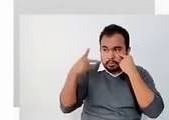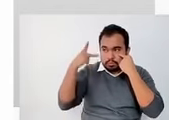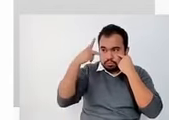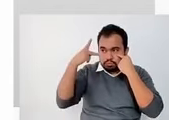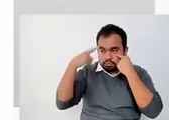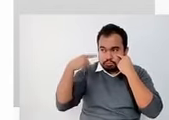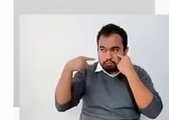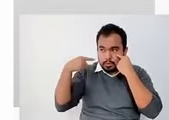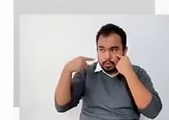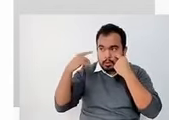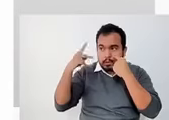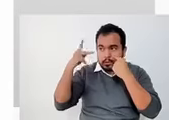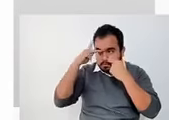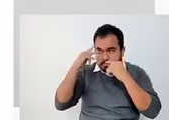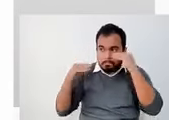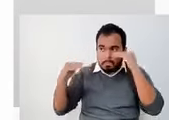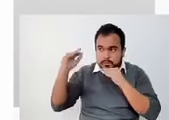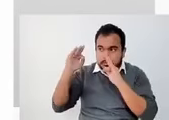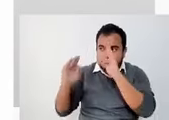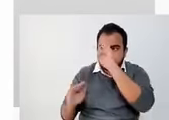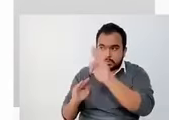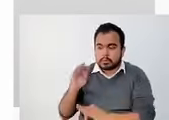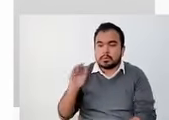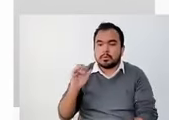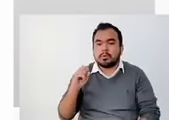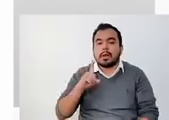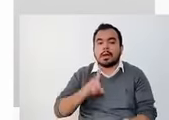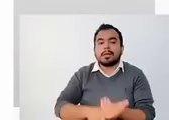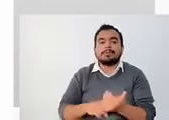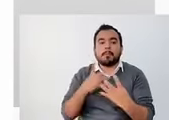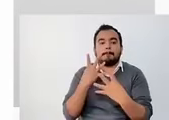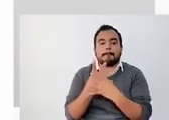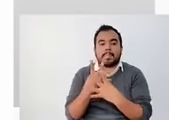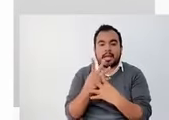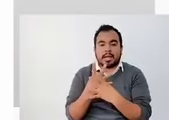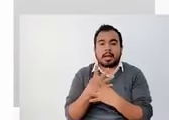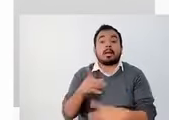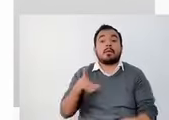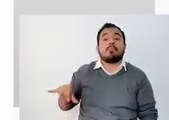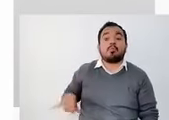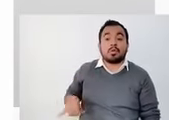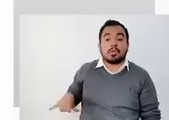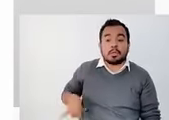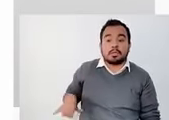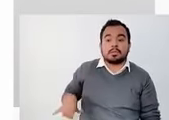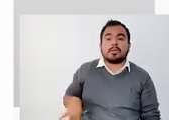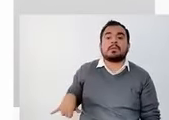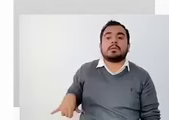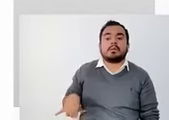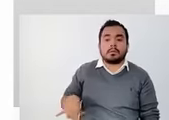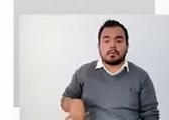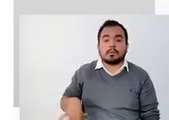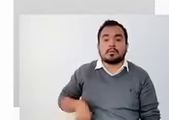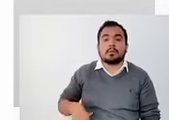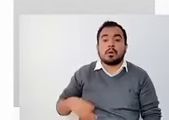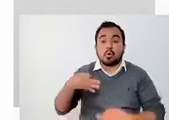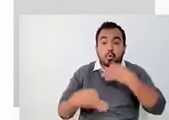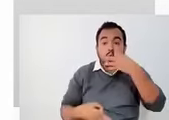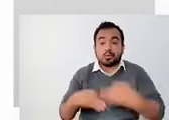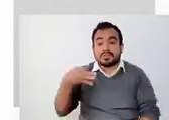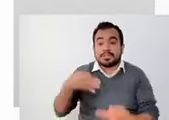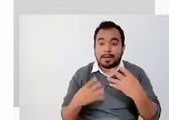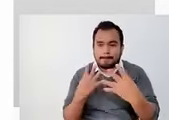diciendo existe selección en la persecución del sistema penal. Eso es interesante y eso deslegitima al sistema de justicia penal y hay que